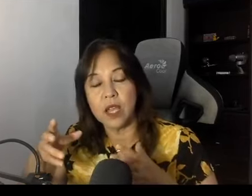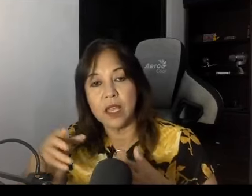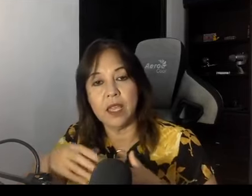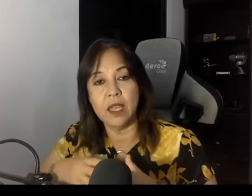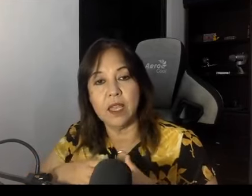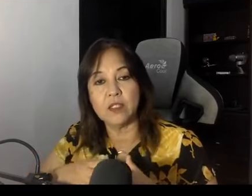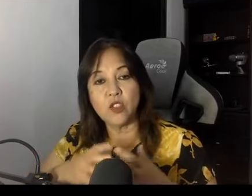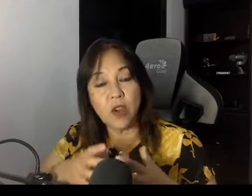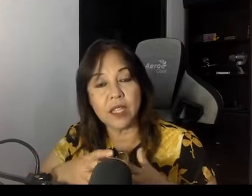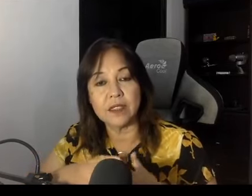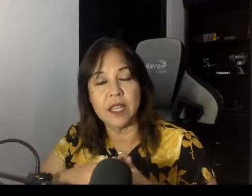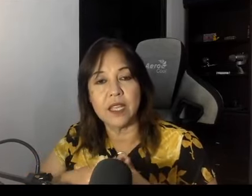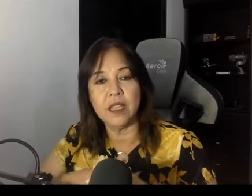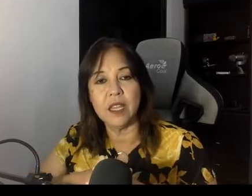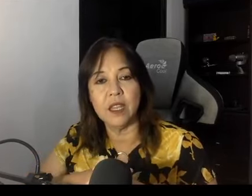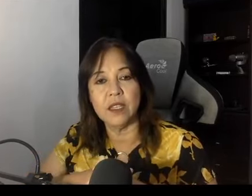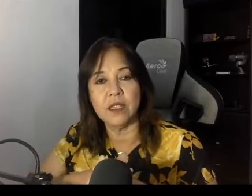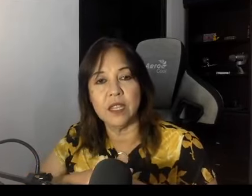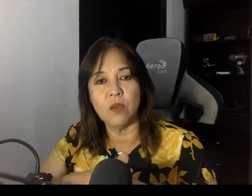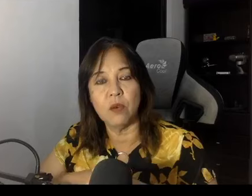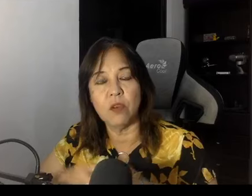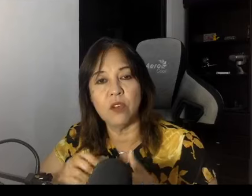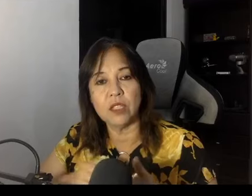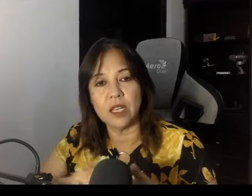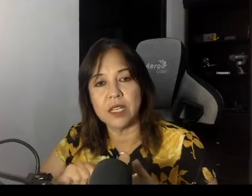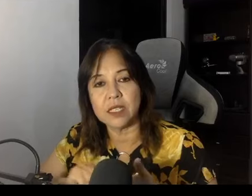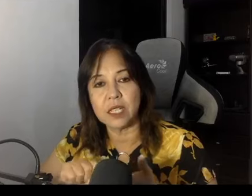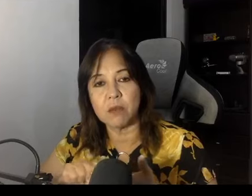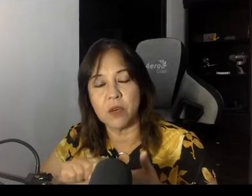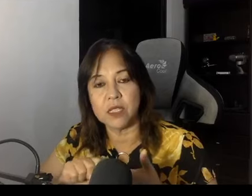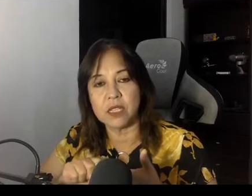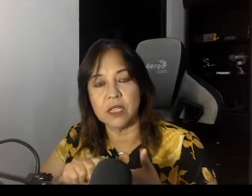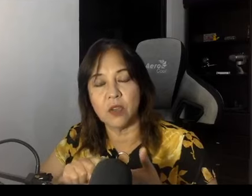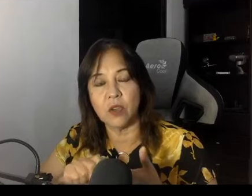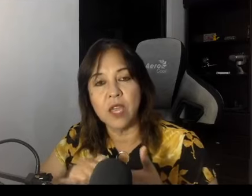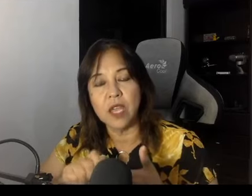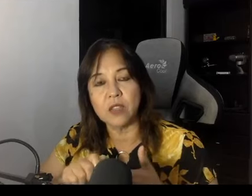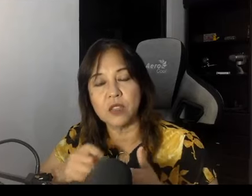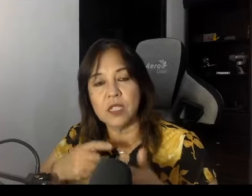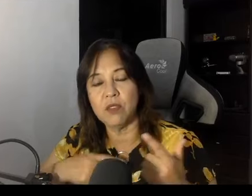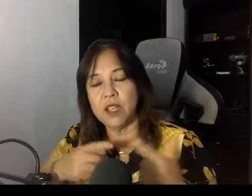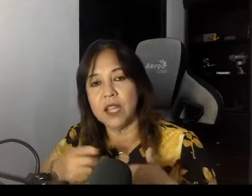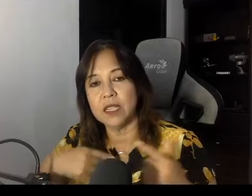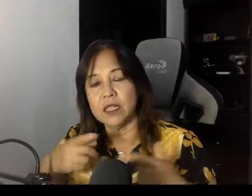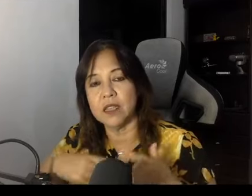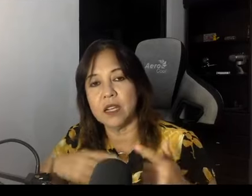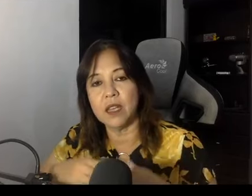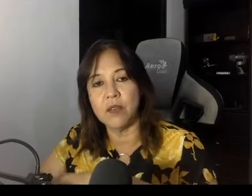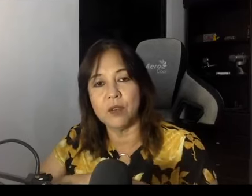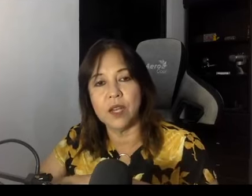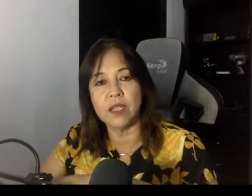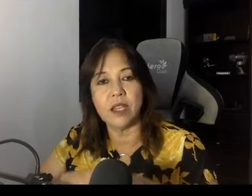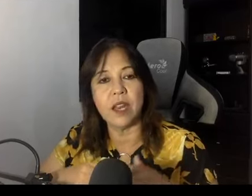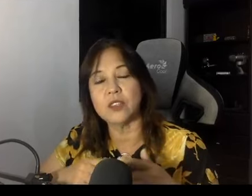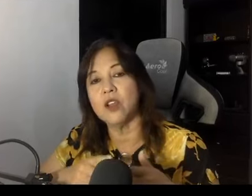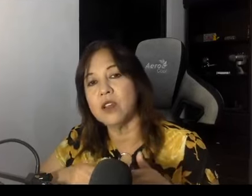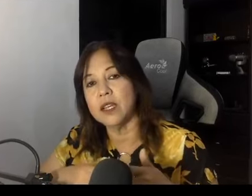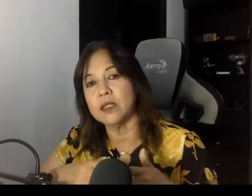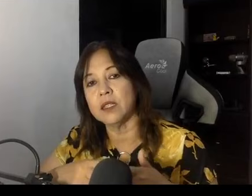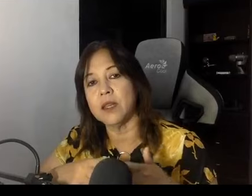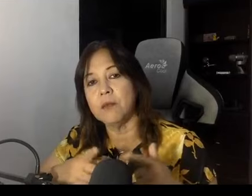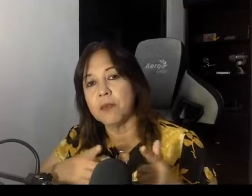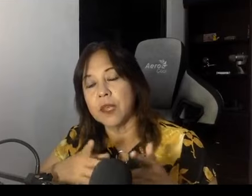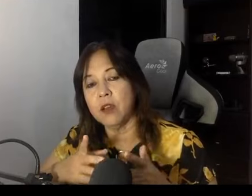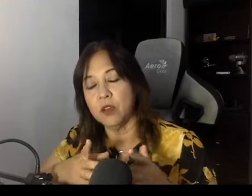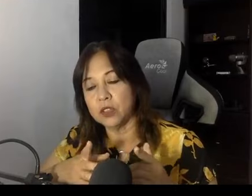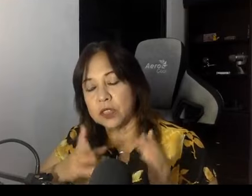algunas zonas de aquí de Nuevo León, tienen que ser por escrito. Esto significa que tendrá que haber una interacción